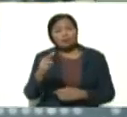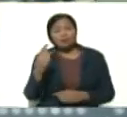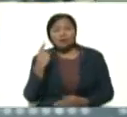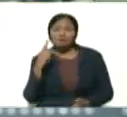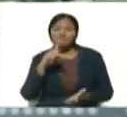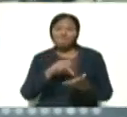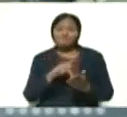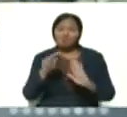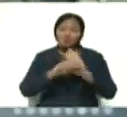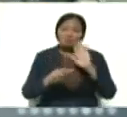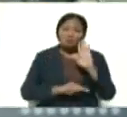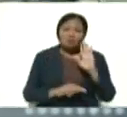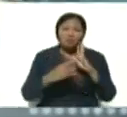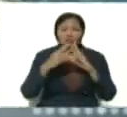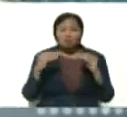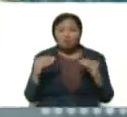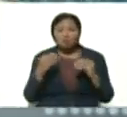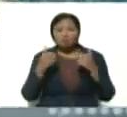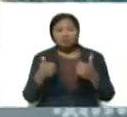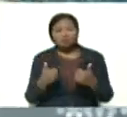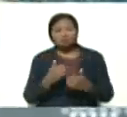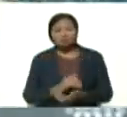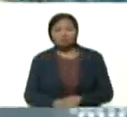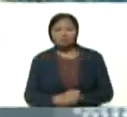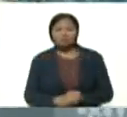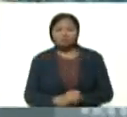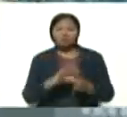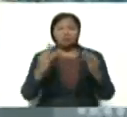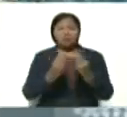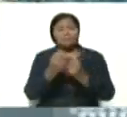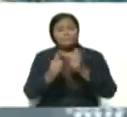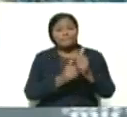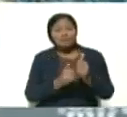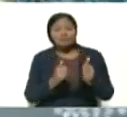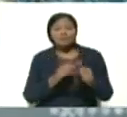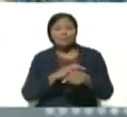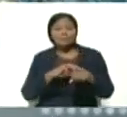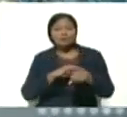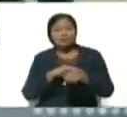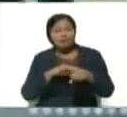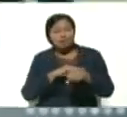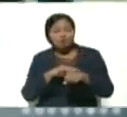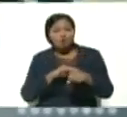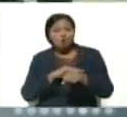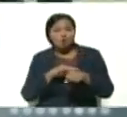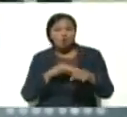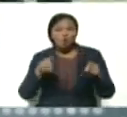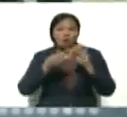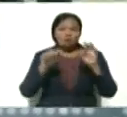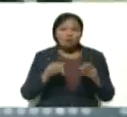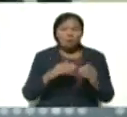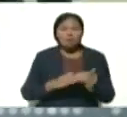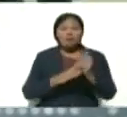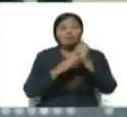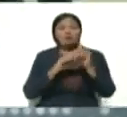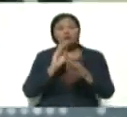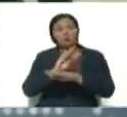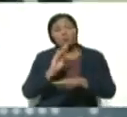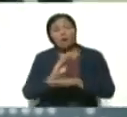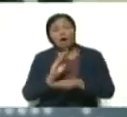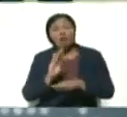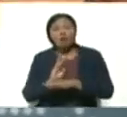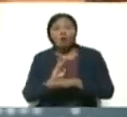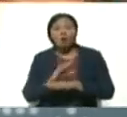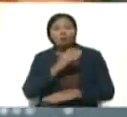estamos cumpliendo la instrucción. Me acompaña el viceministro de Gestión de Riesgo, también director de Protección